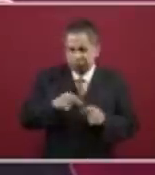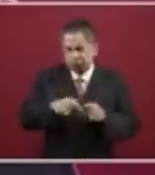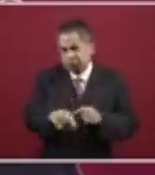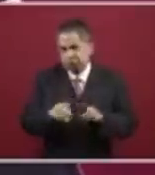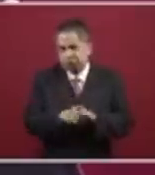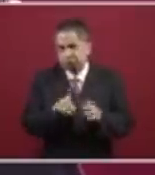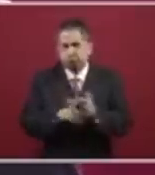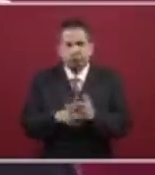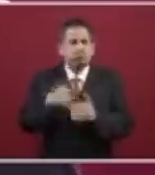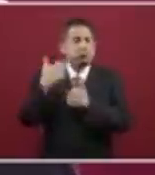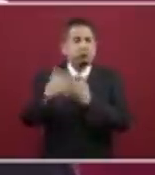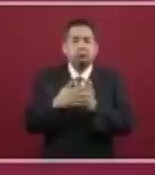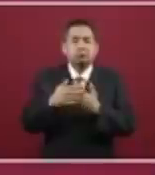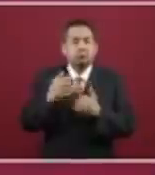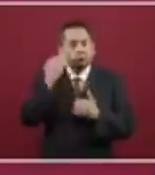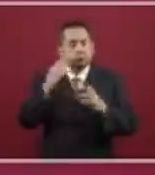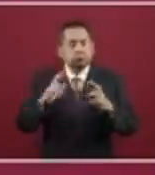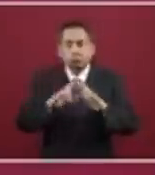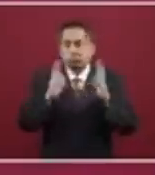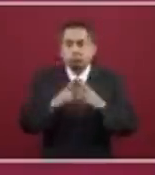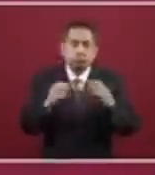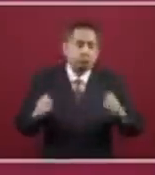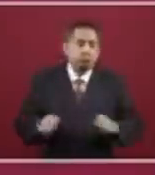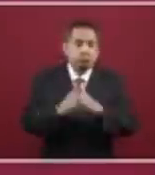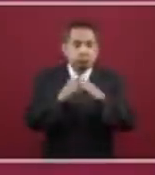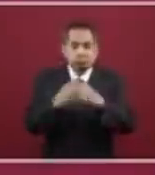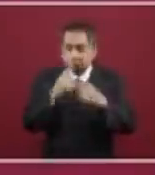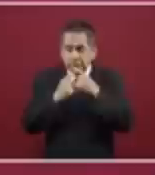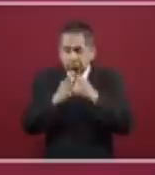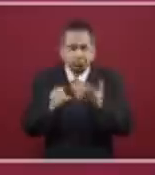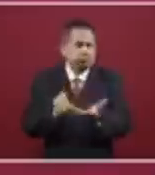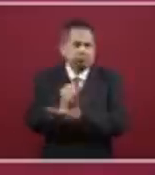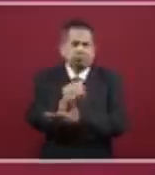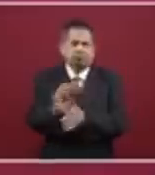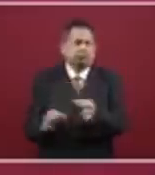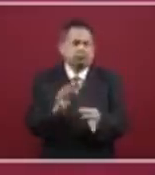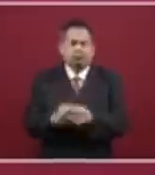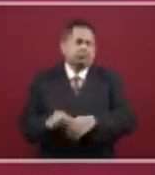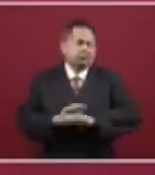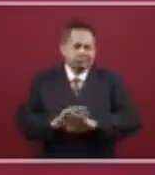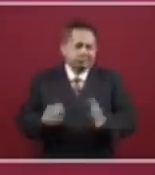un extraordinario ya se define. De todas maneras,